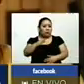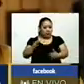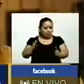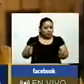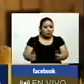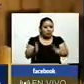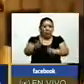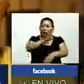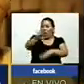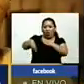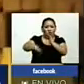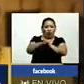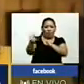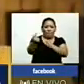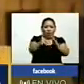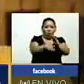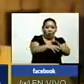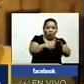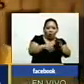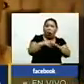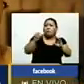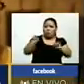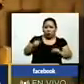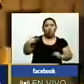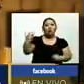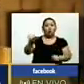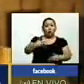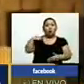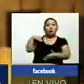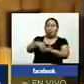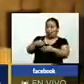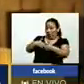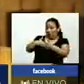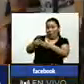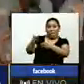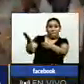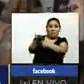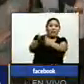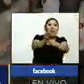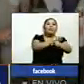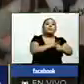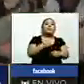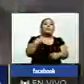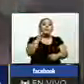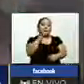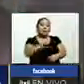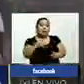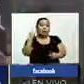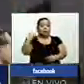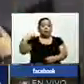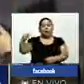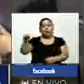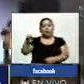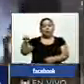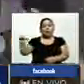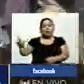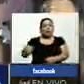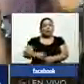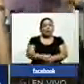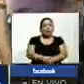a sacar a todos los corruptos que se creen que no los podemos sacar. Esto simplemente es el comienzo de una nueva era. Gesell Tobías, Voz de América.